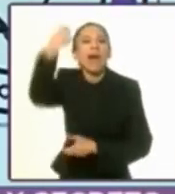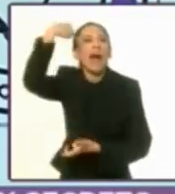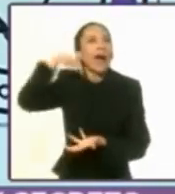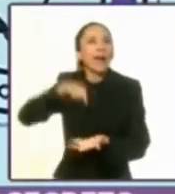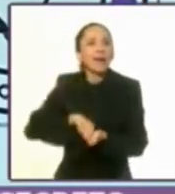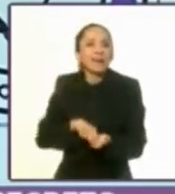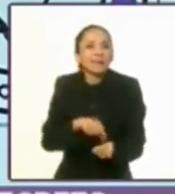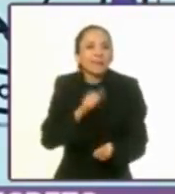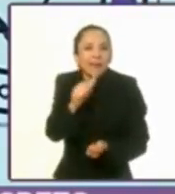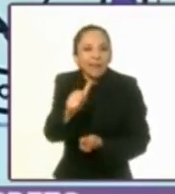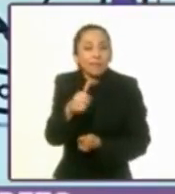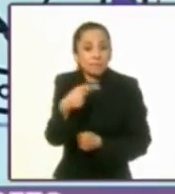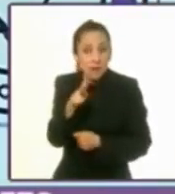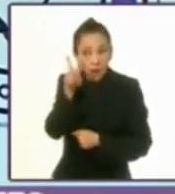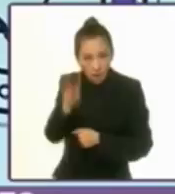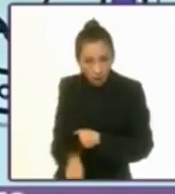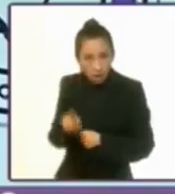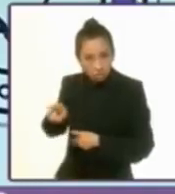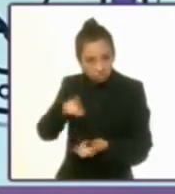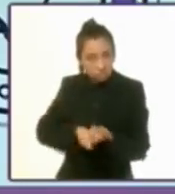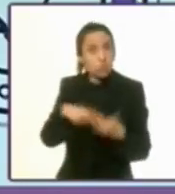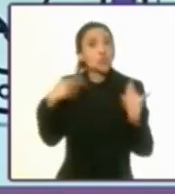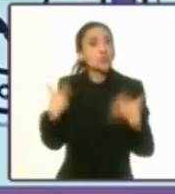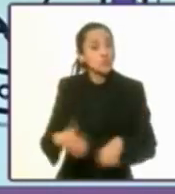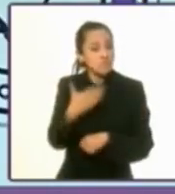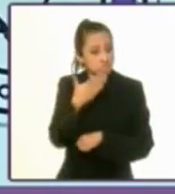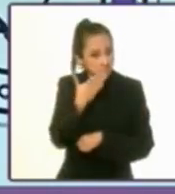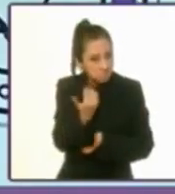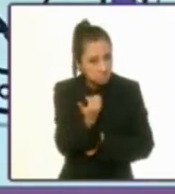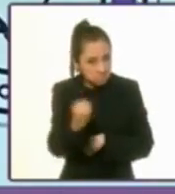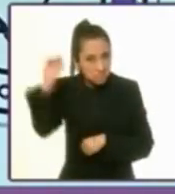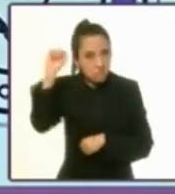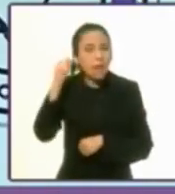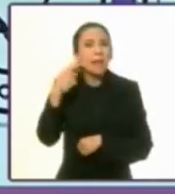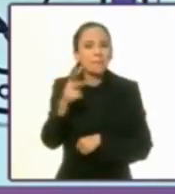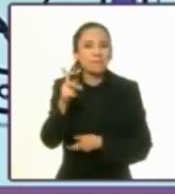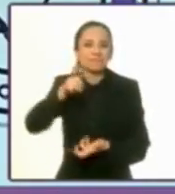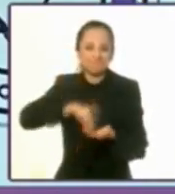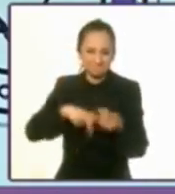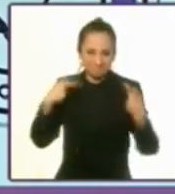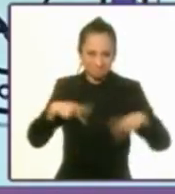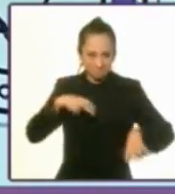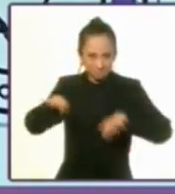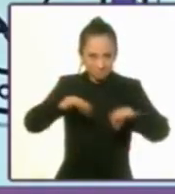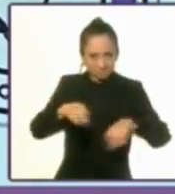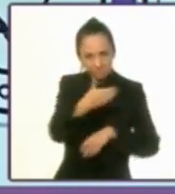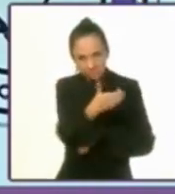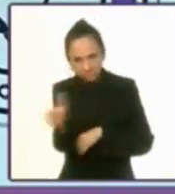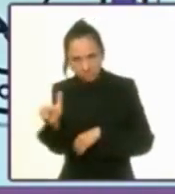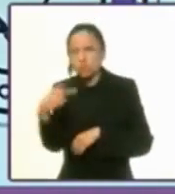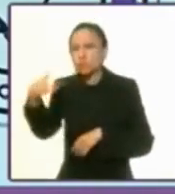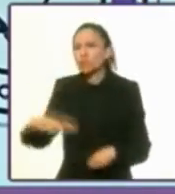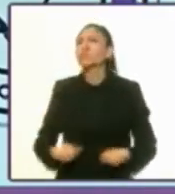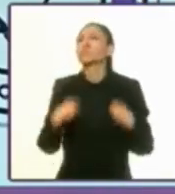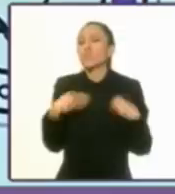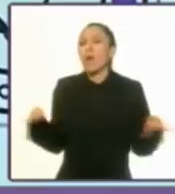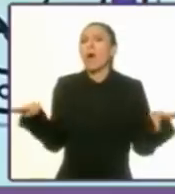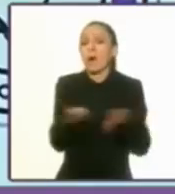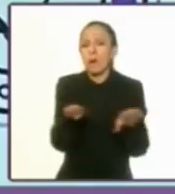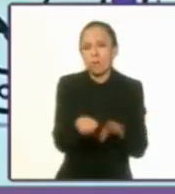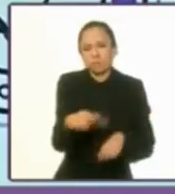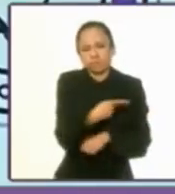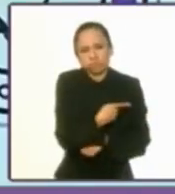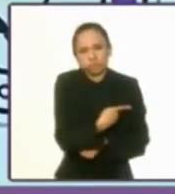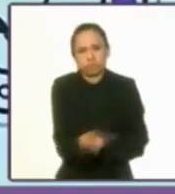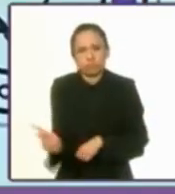es fantástica pero la verdad es que nuestros campesinos viven en la miseria muchos han